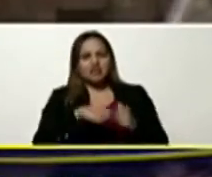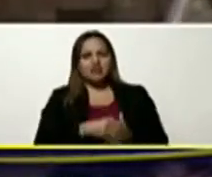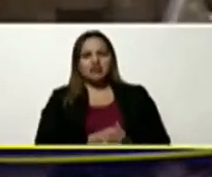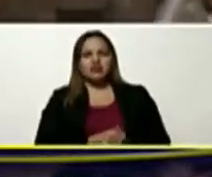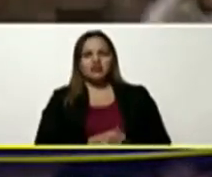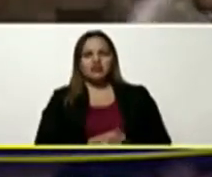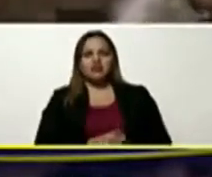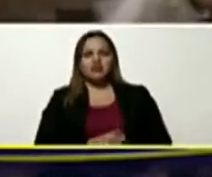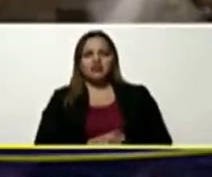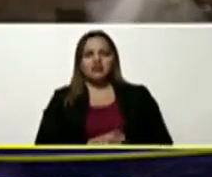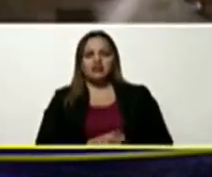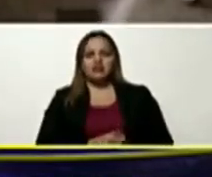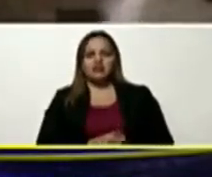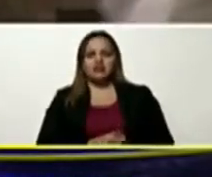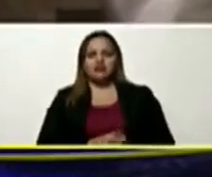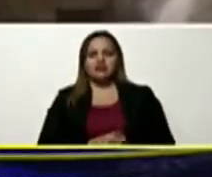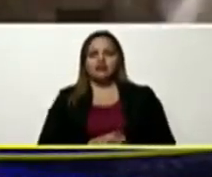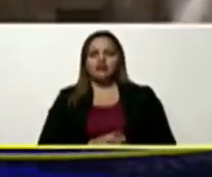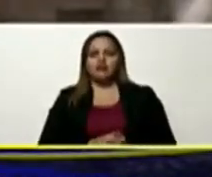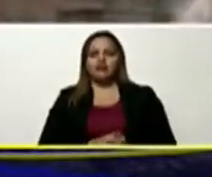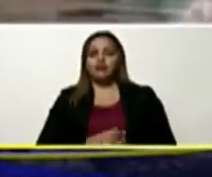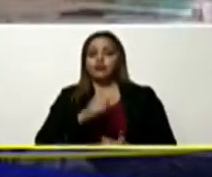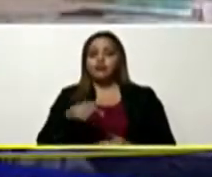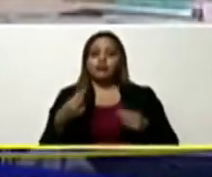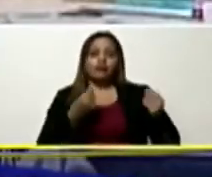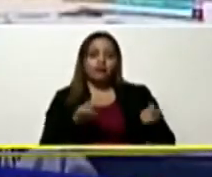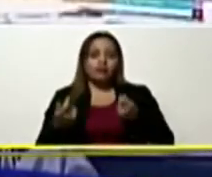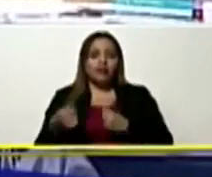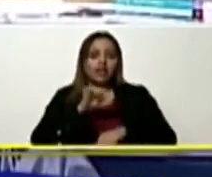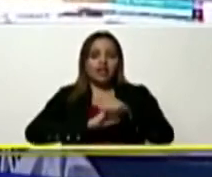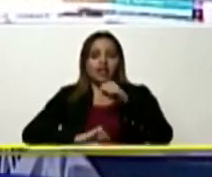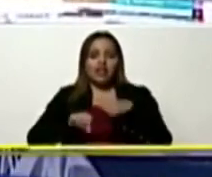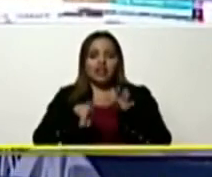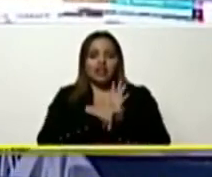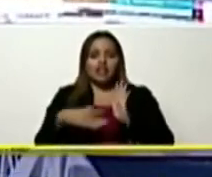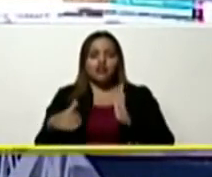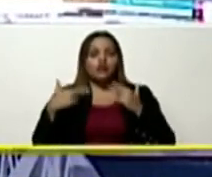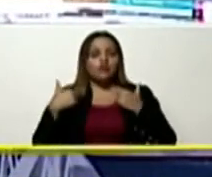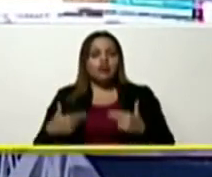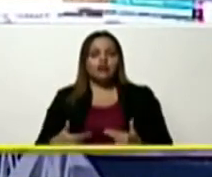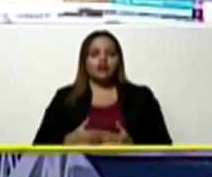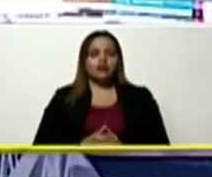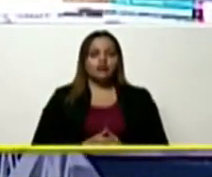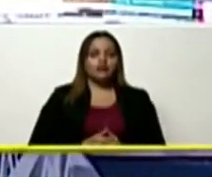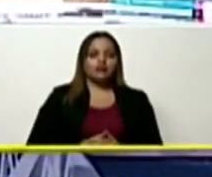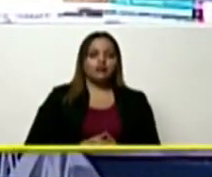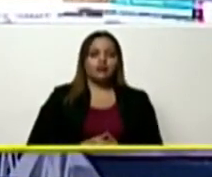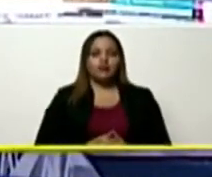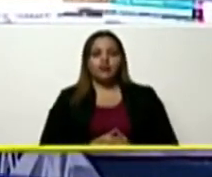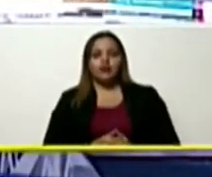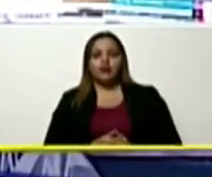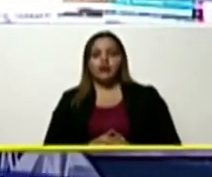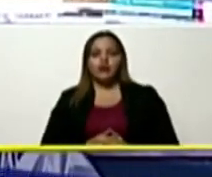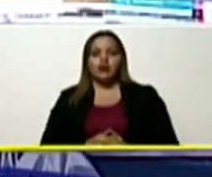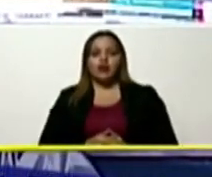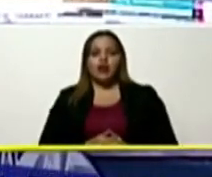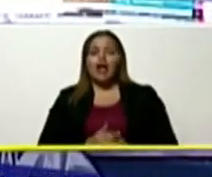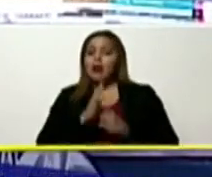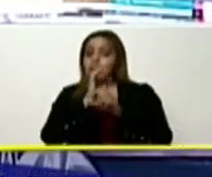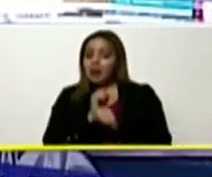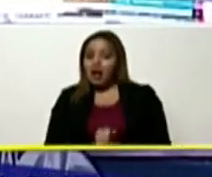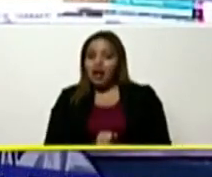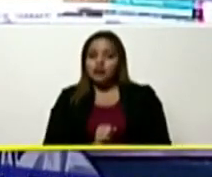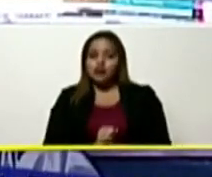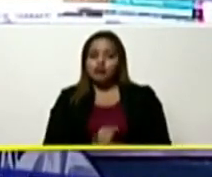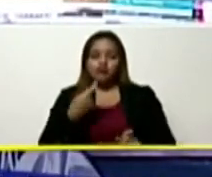además es activista y defensora de derechos humanos, candidata a doctora en ciencias